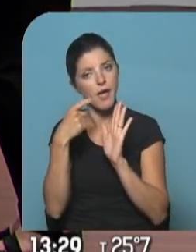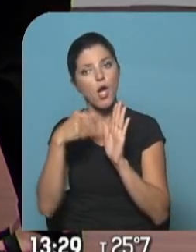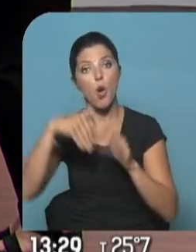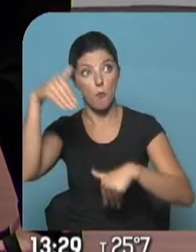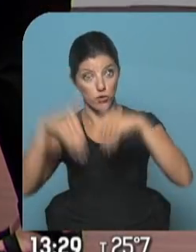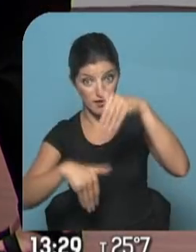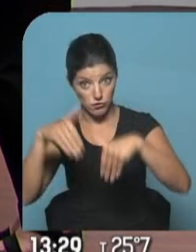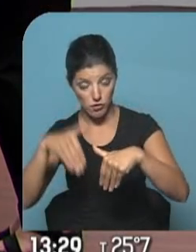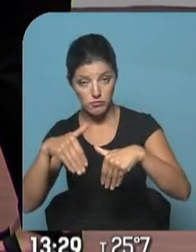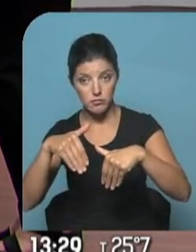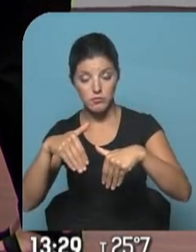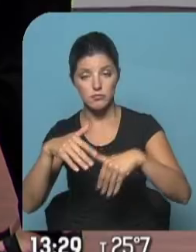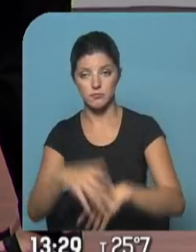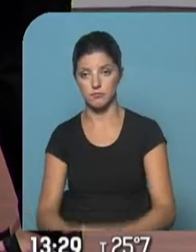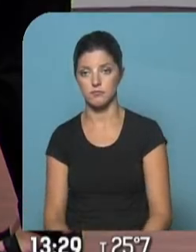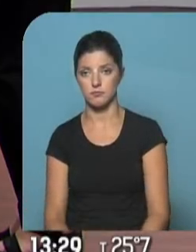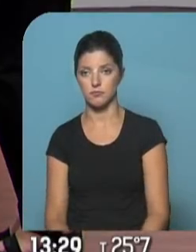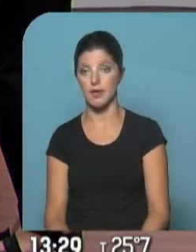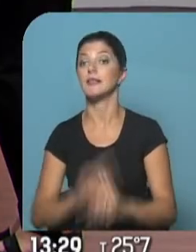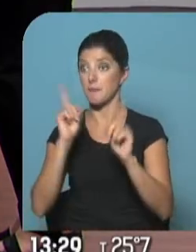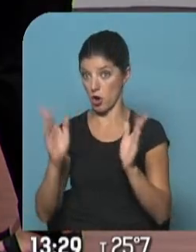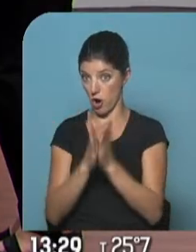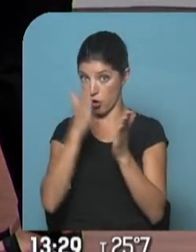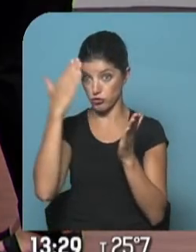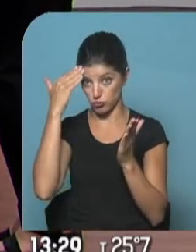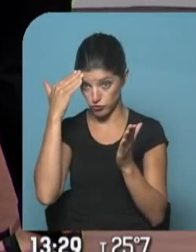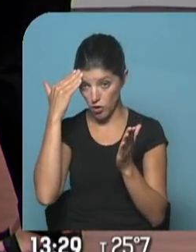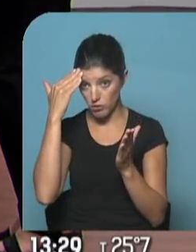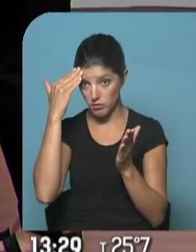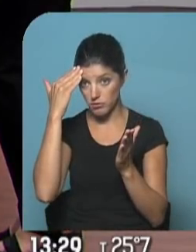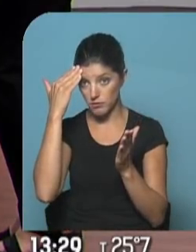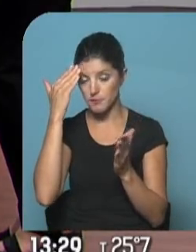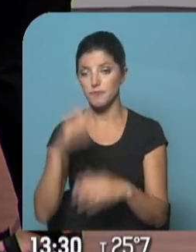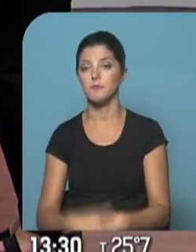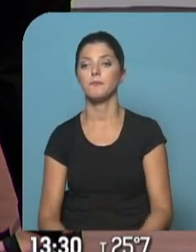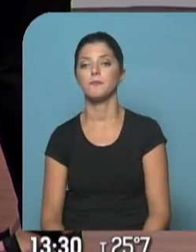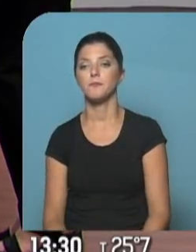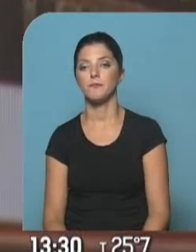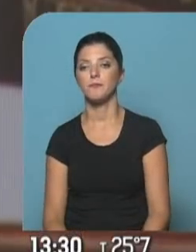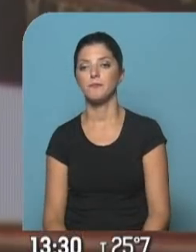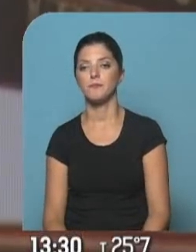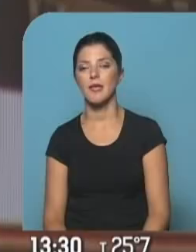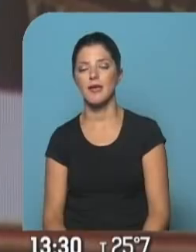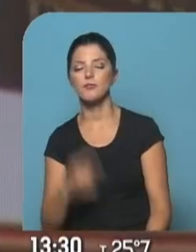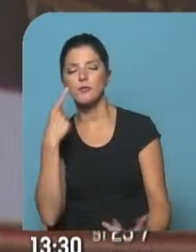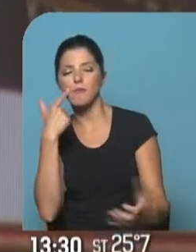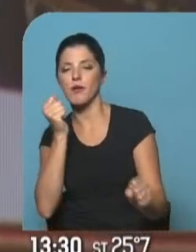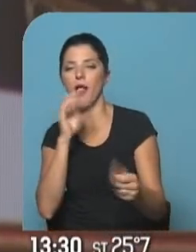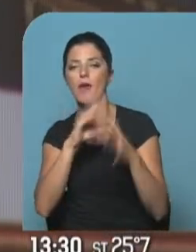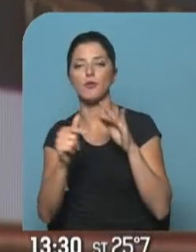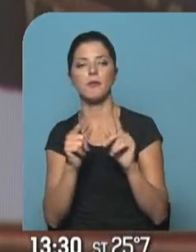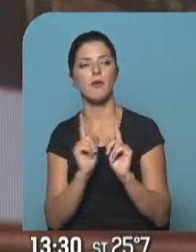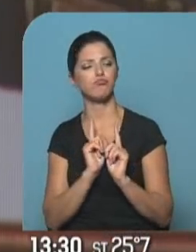cierto, y a través de la Constitución o mecanismos jurídicos, la manera de